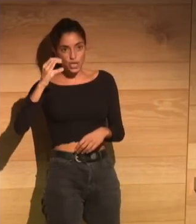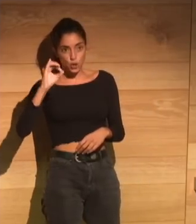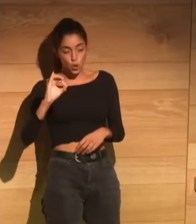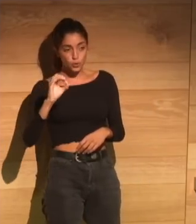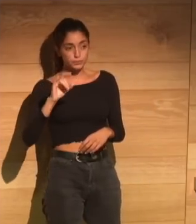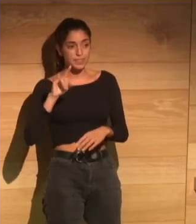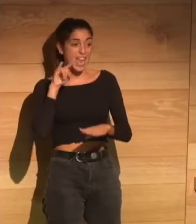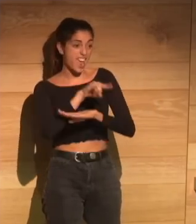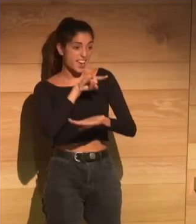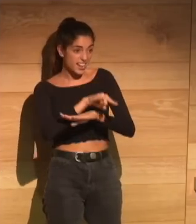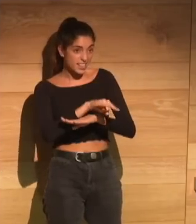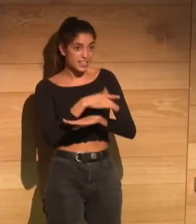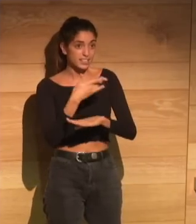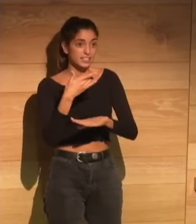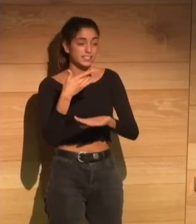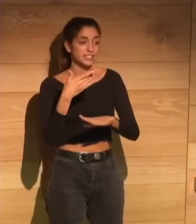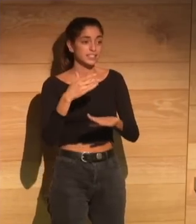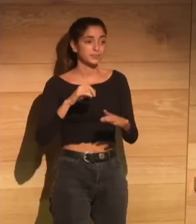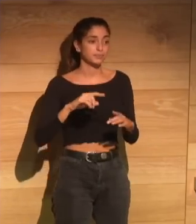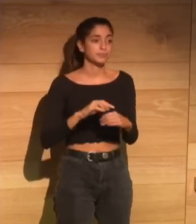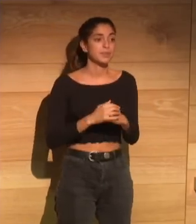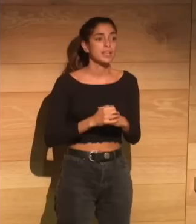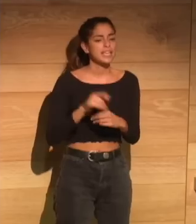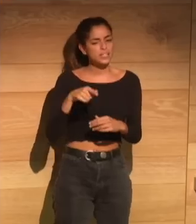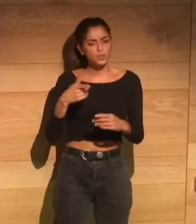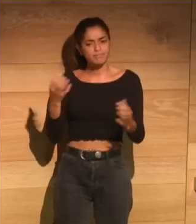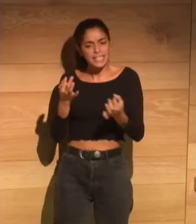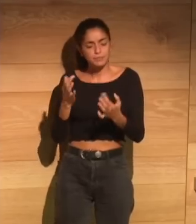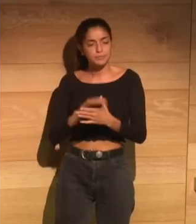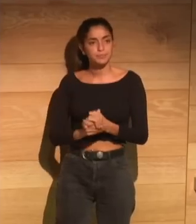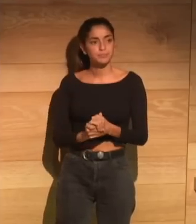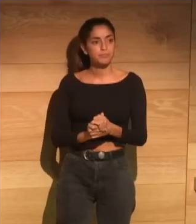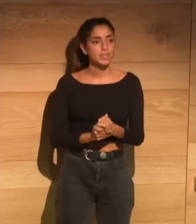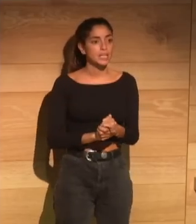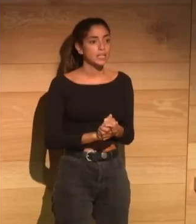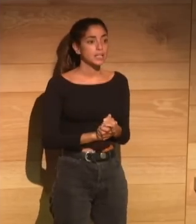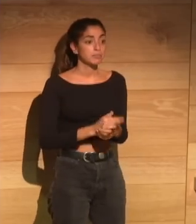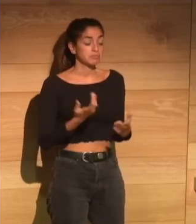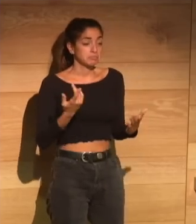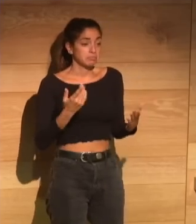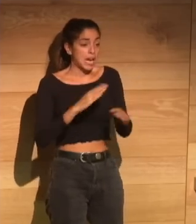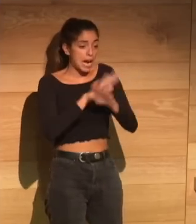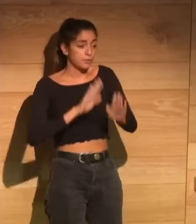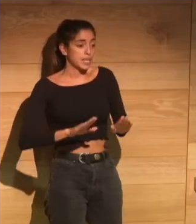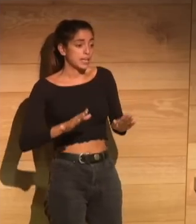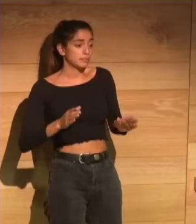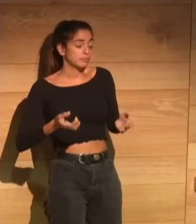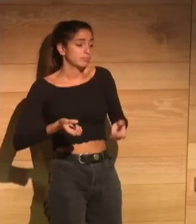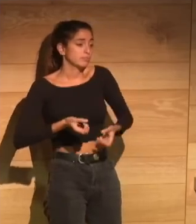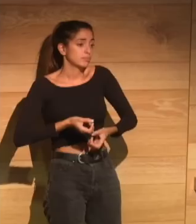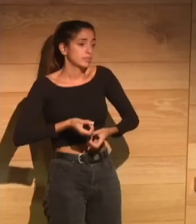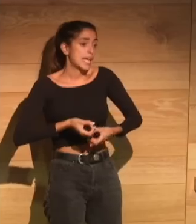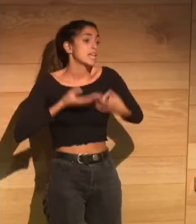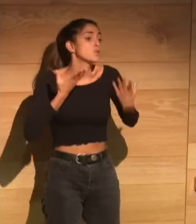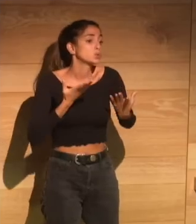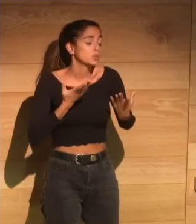ojo. Ahí lo tienes. Es que me vuelve loco esto. ¿Y qué es exactamente esto? En el fondo todo es ilusión. Estamos hablando de trabajos de ilusión, que es de engañar